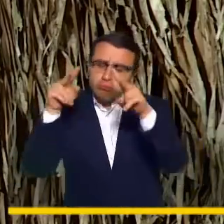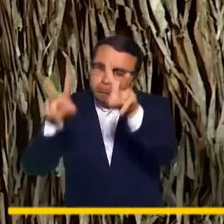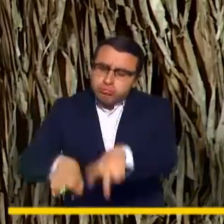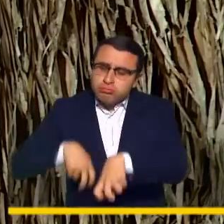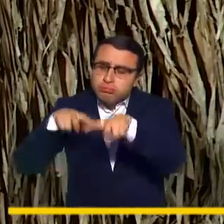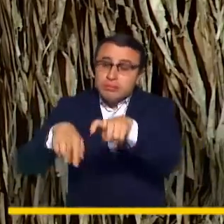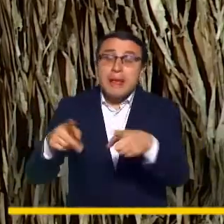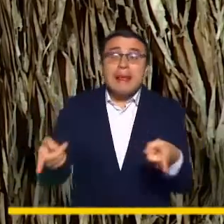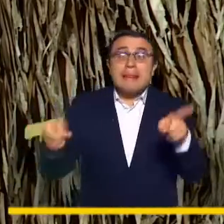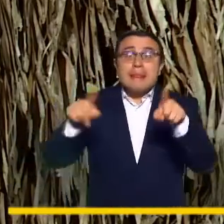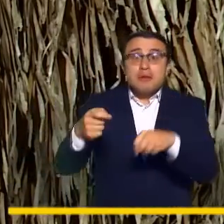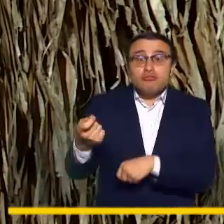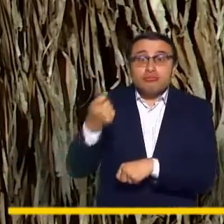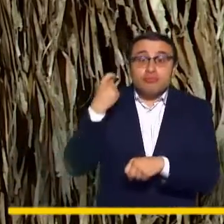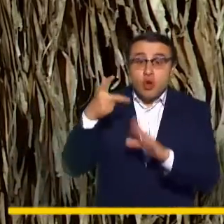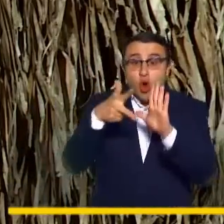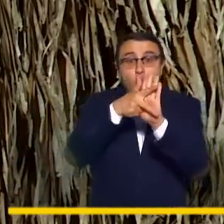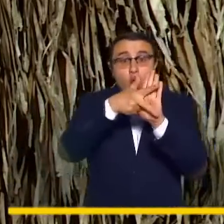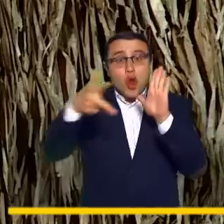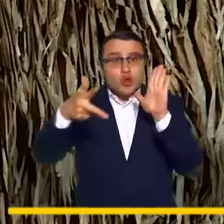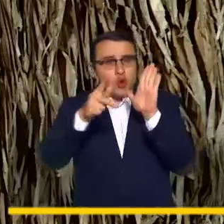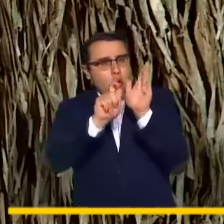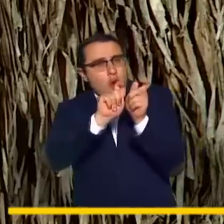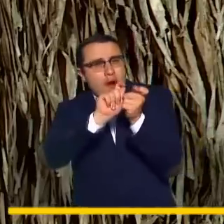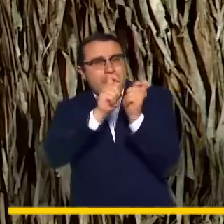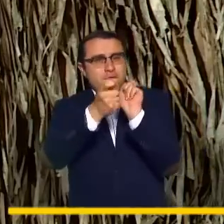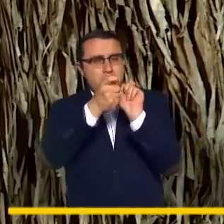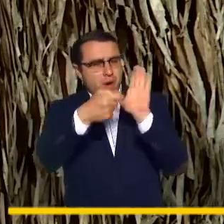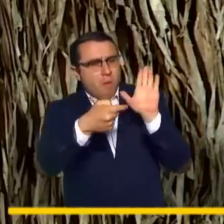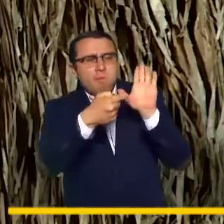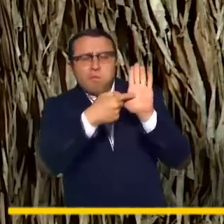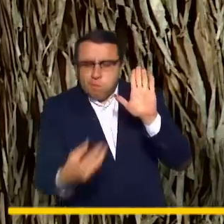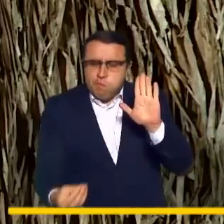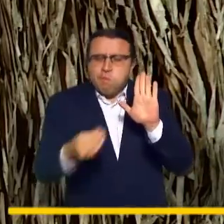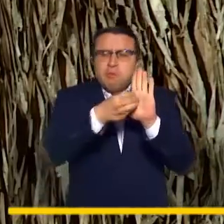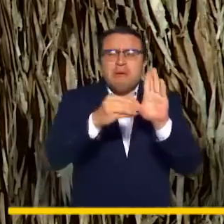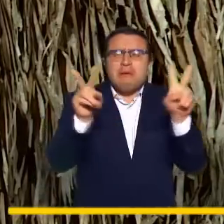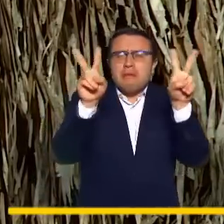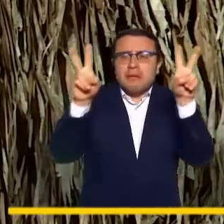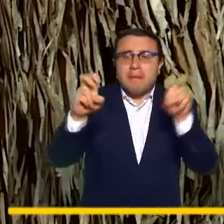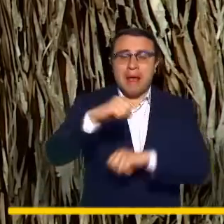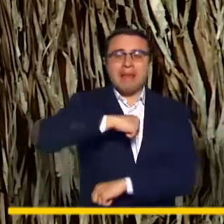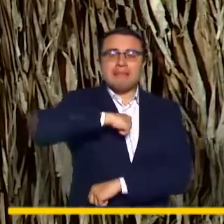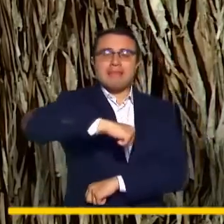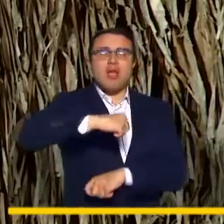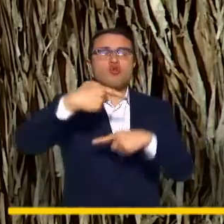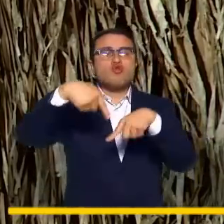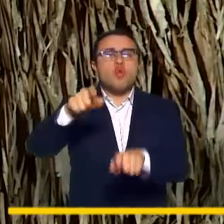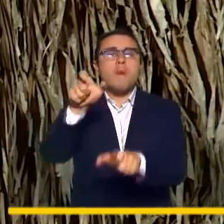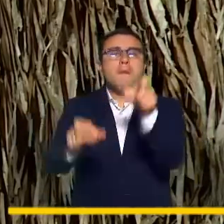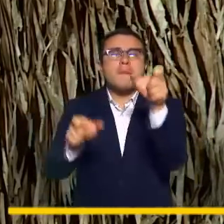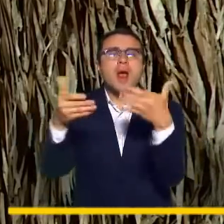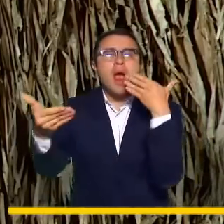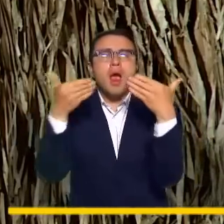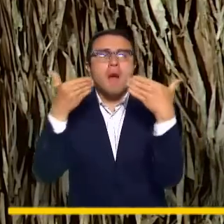aprobarse una reforma constitucional también que habla de los derechos del campesinado de